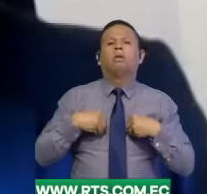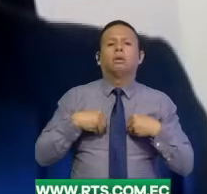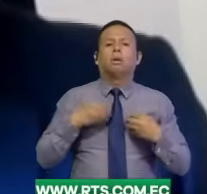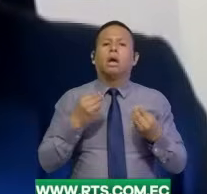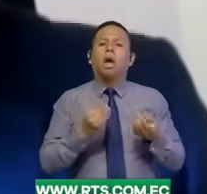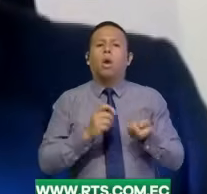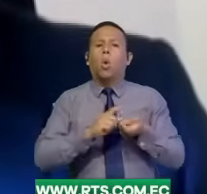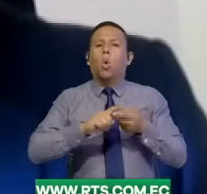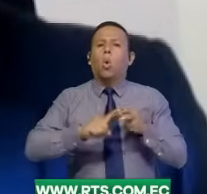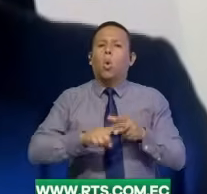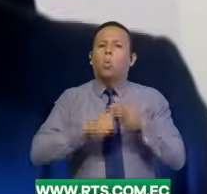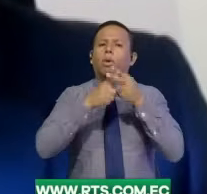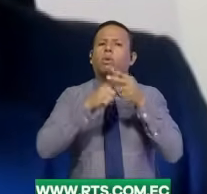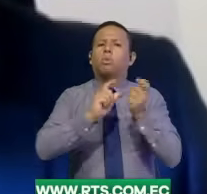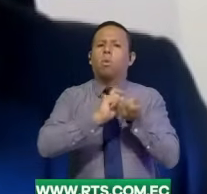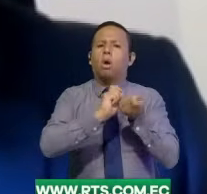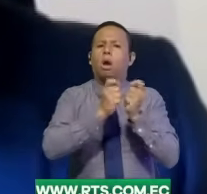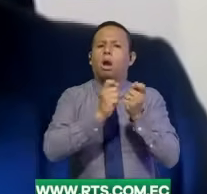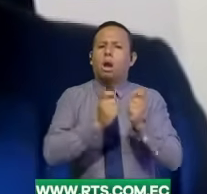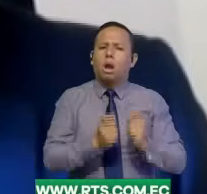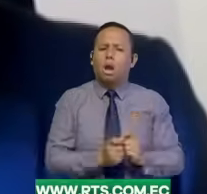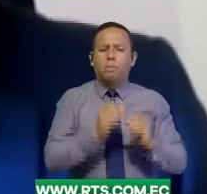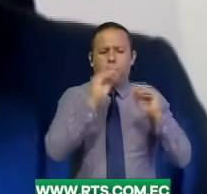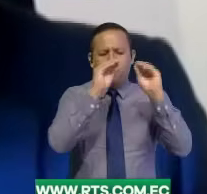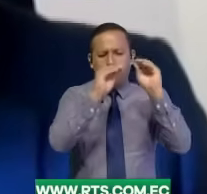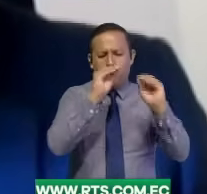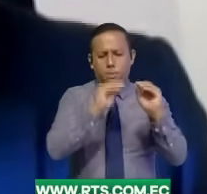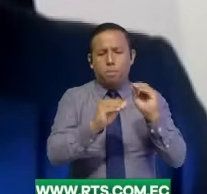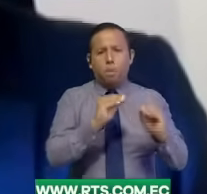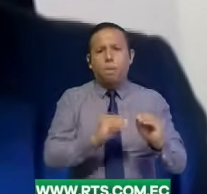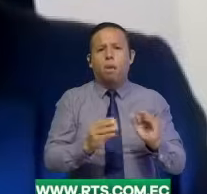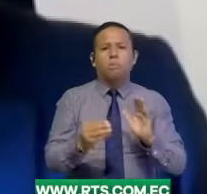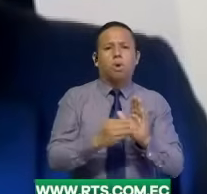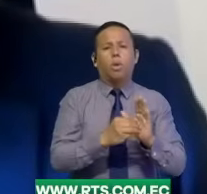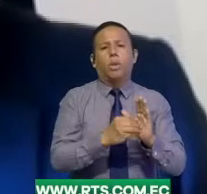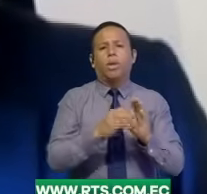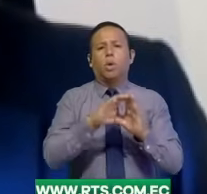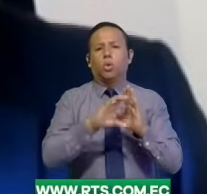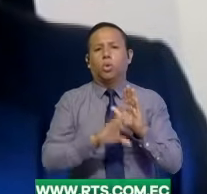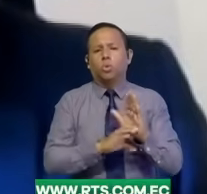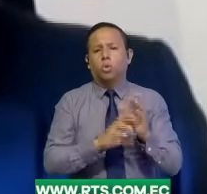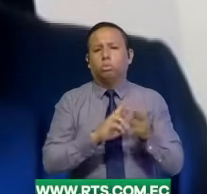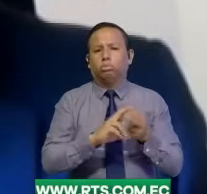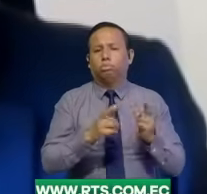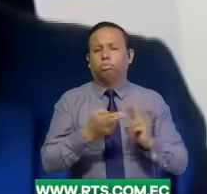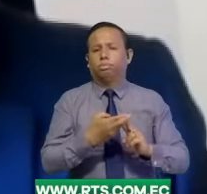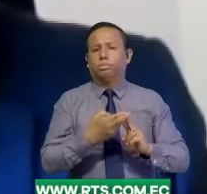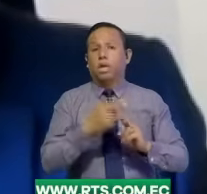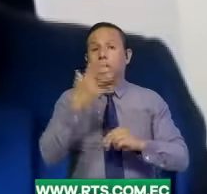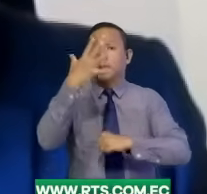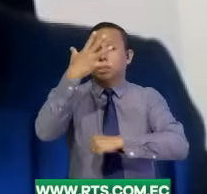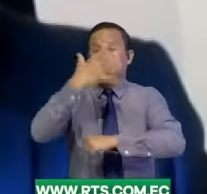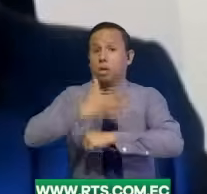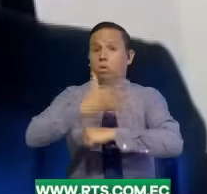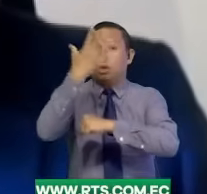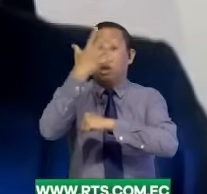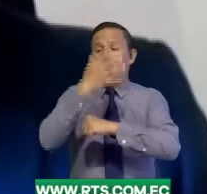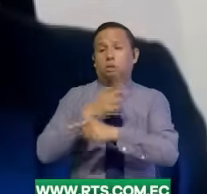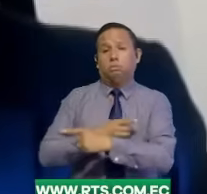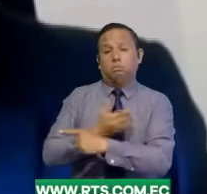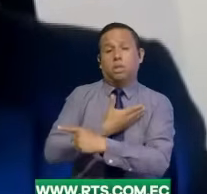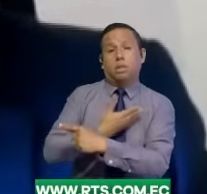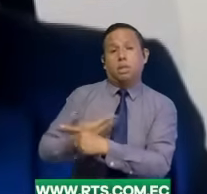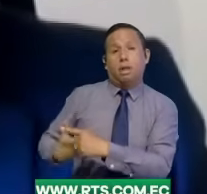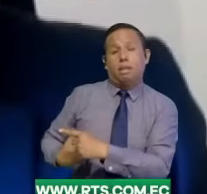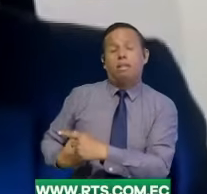el cambio constitucional de las preguntas de referéndum y correrán los 5 días para que el presidente de la República